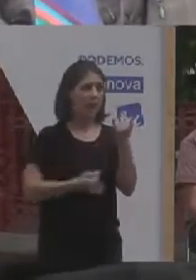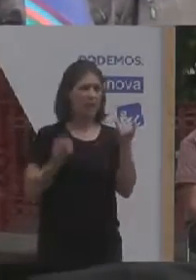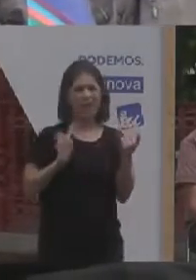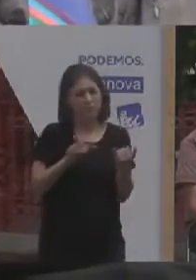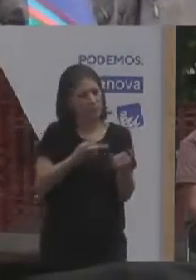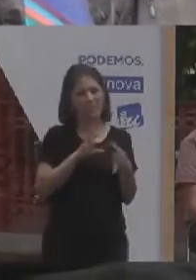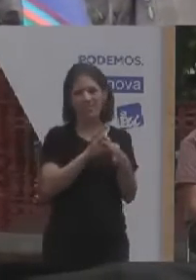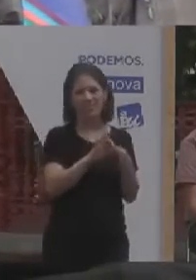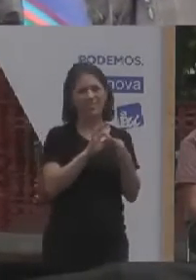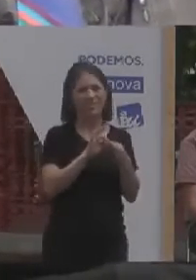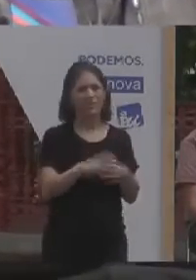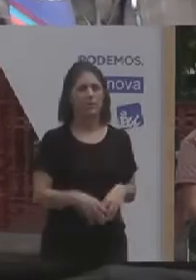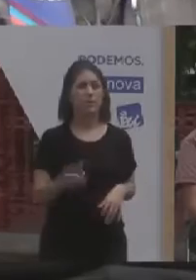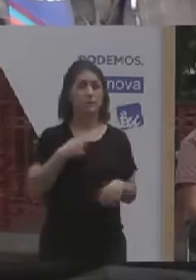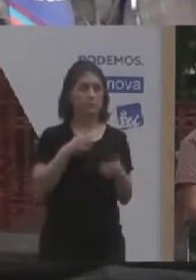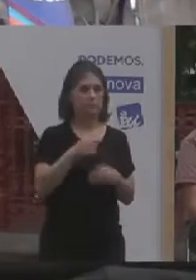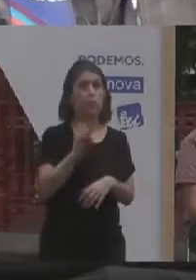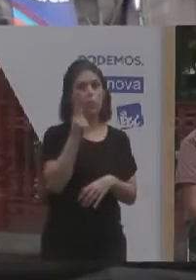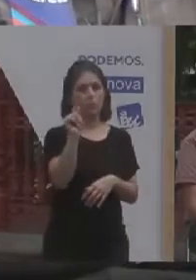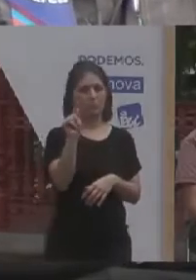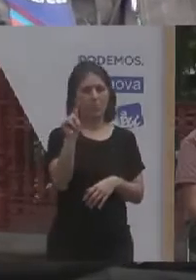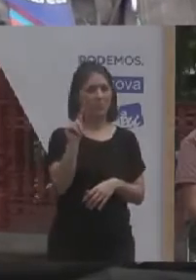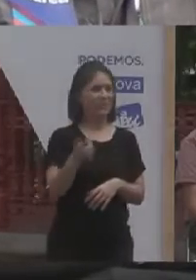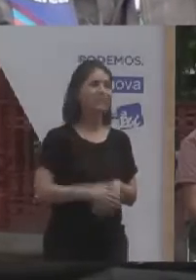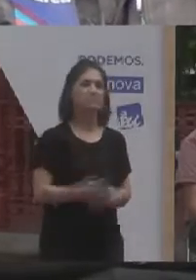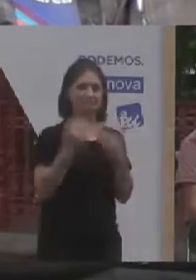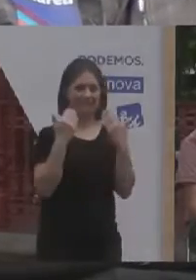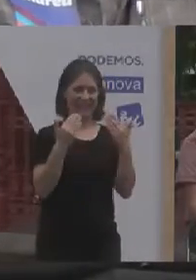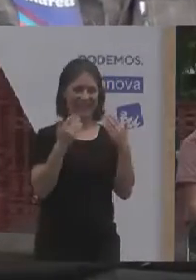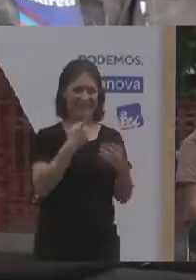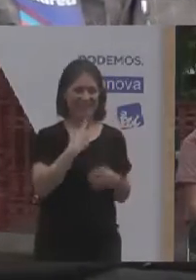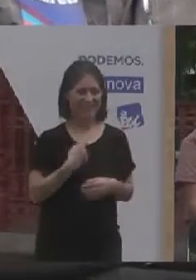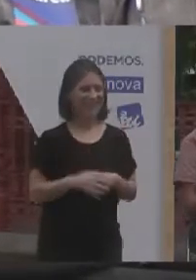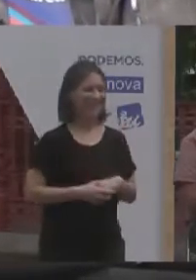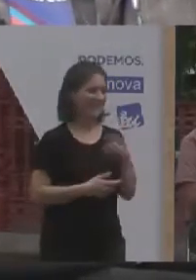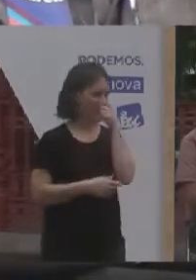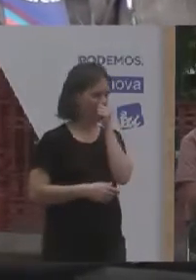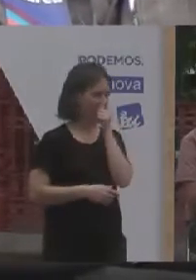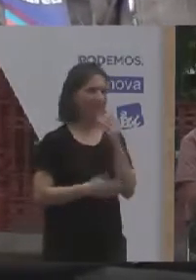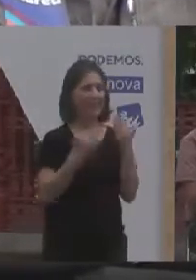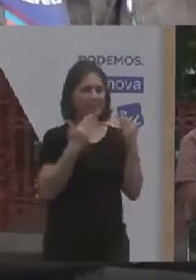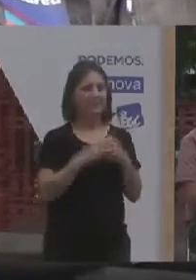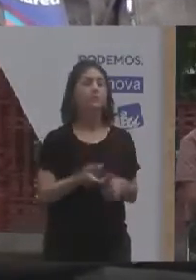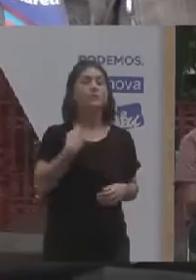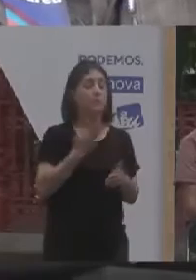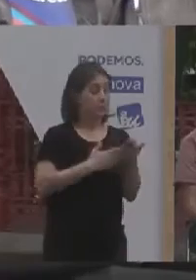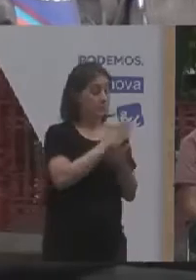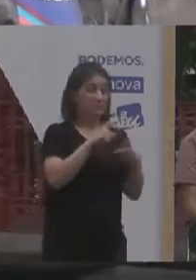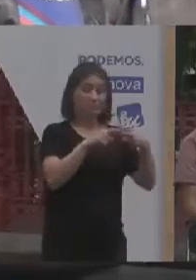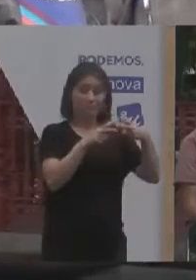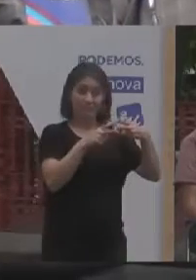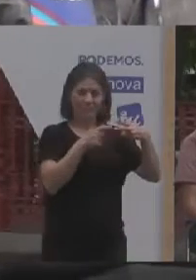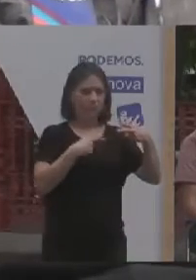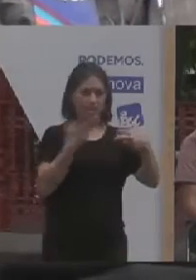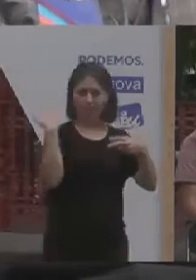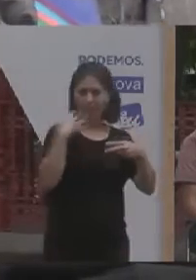inseparable. Anúnciame que me queda un minuto. Moitas gracias, Kiki. Ben, pois eses 2 eixos fixeron que nos uníramos.